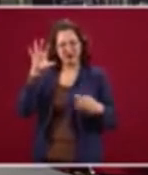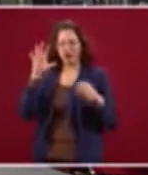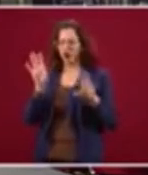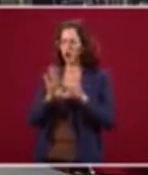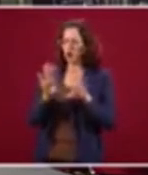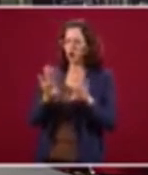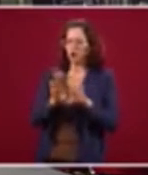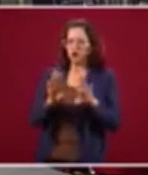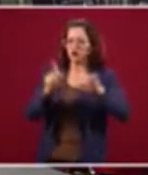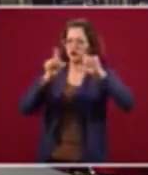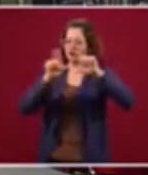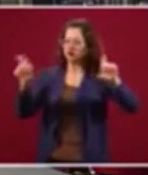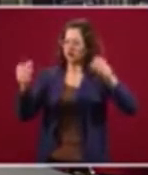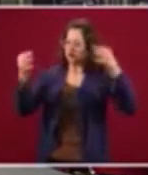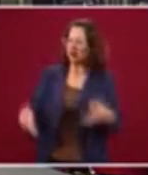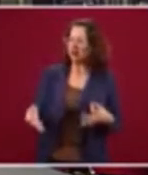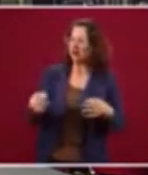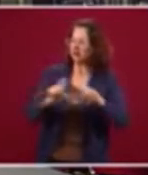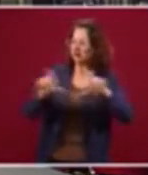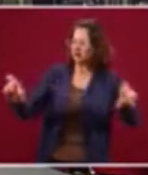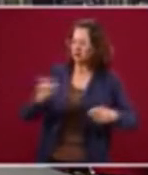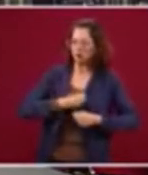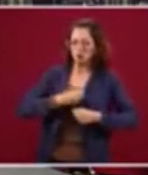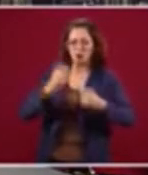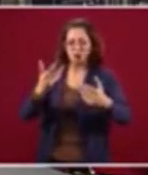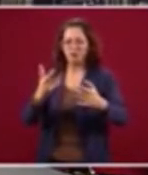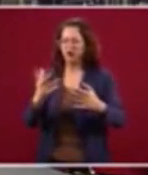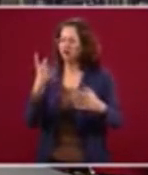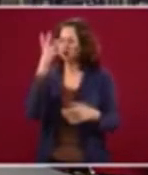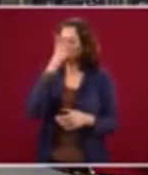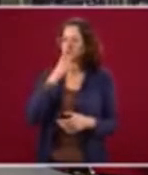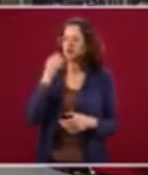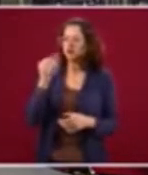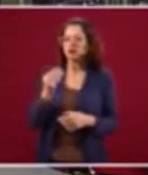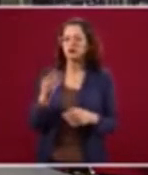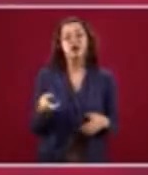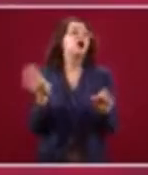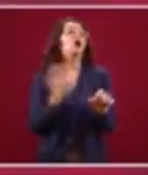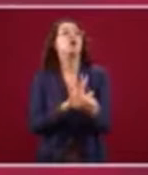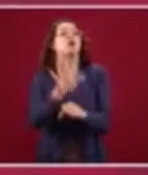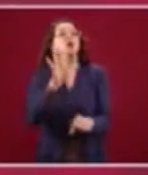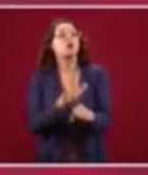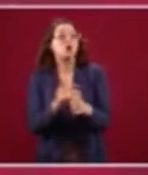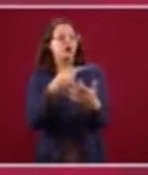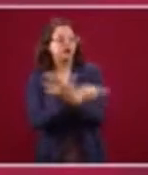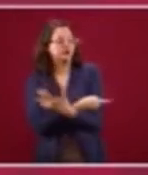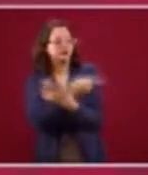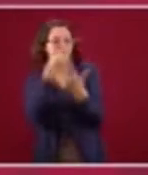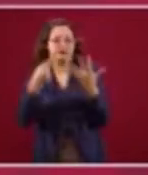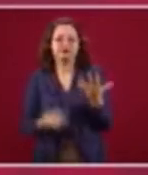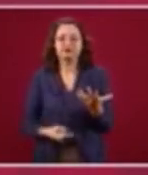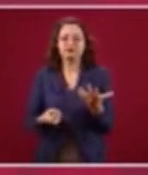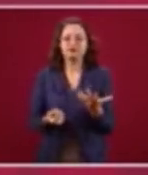esa parte del poema de Díaz Mirón. Todo esto